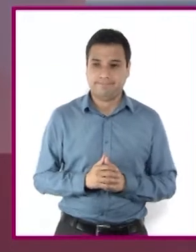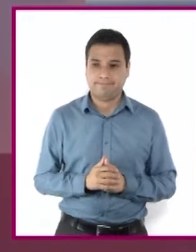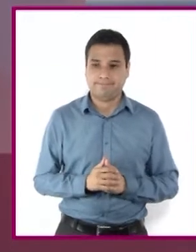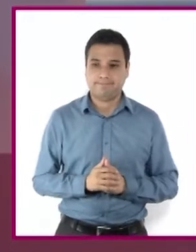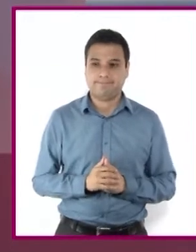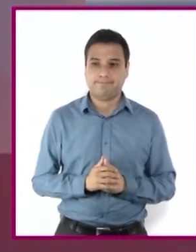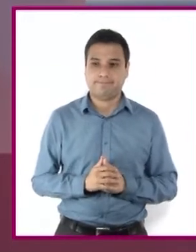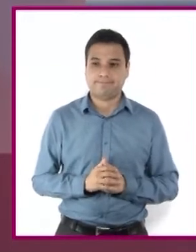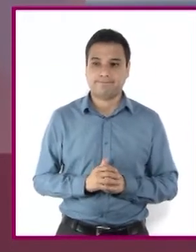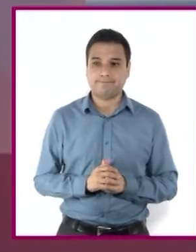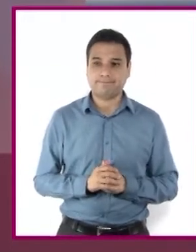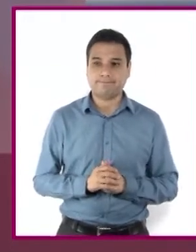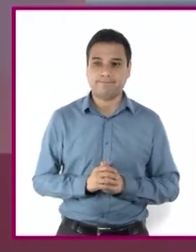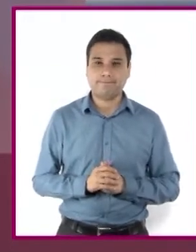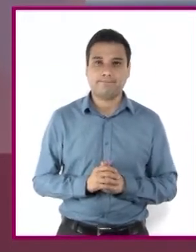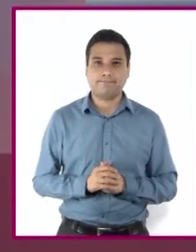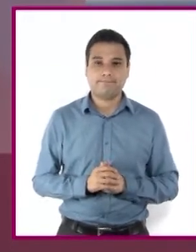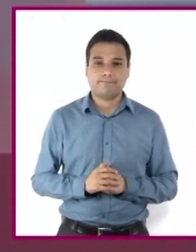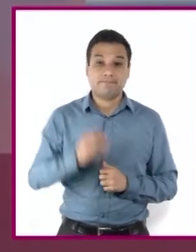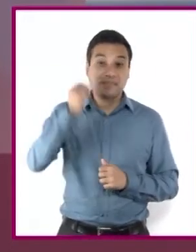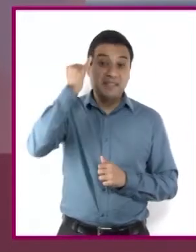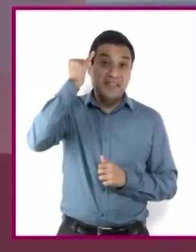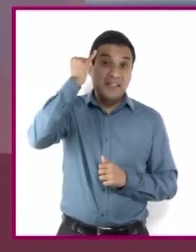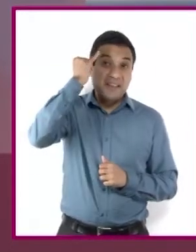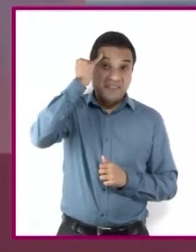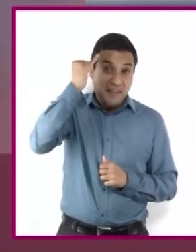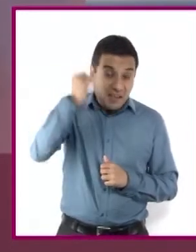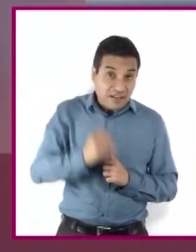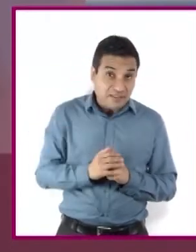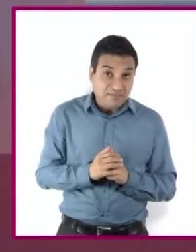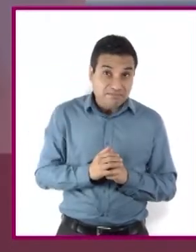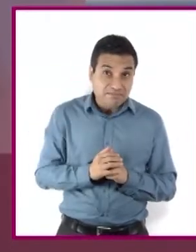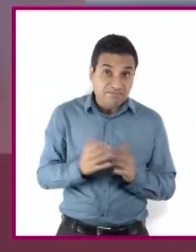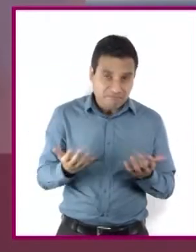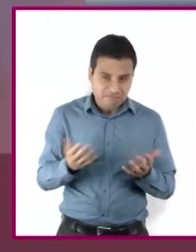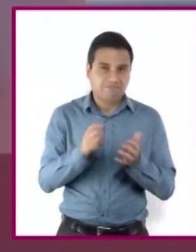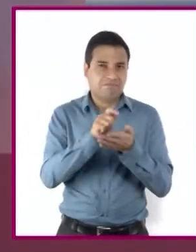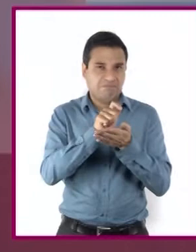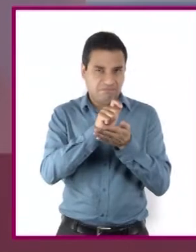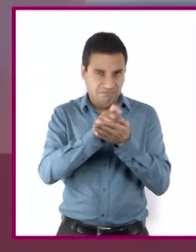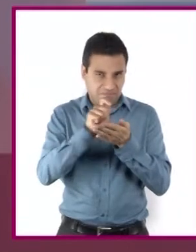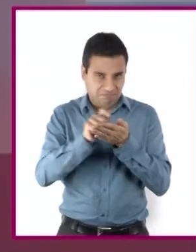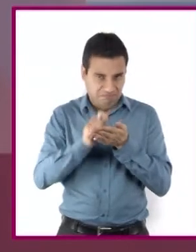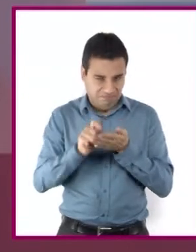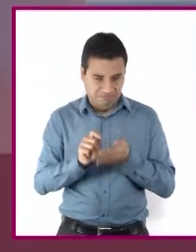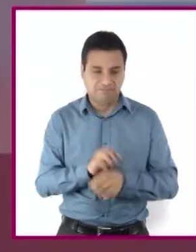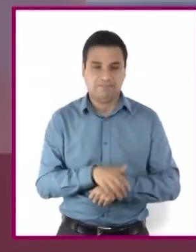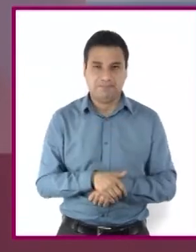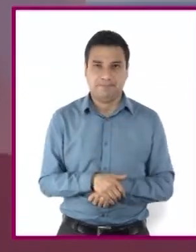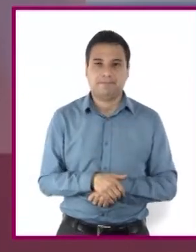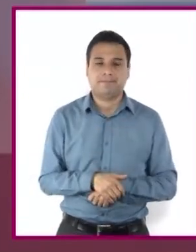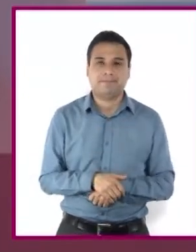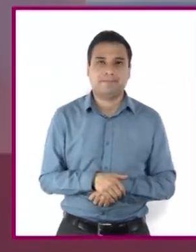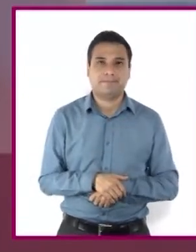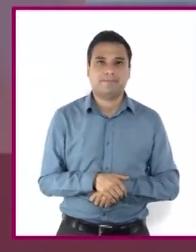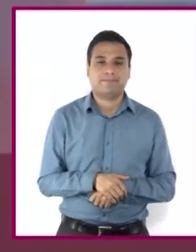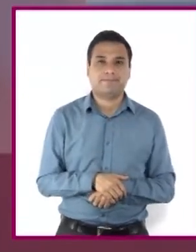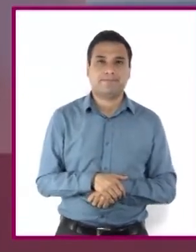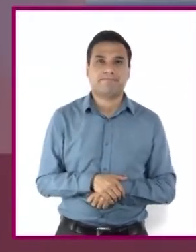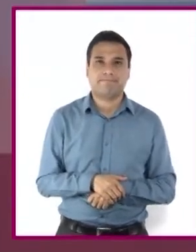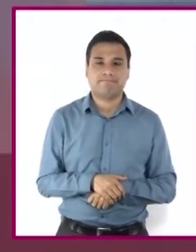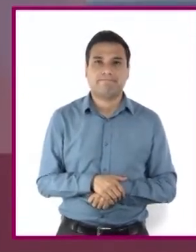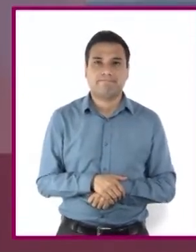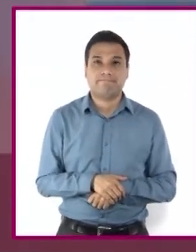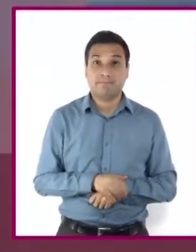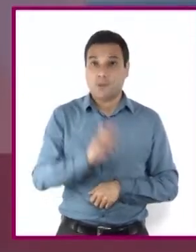o bolígrafo para registrar las ideas principales. También usaremos una moneda de 10 pesos. No olviden